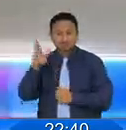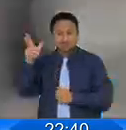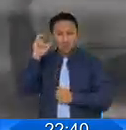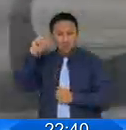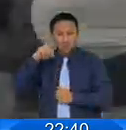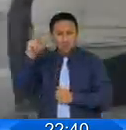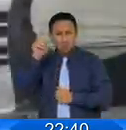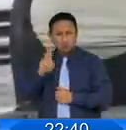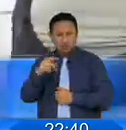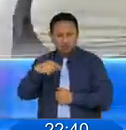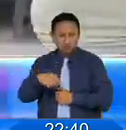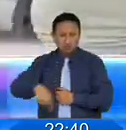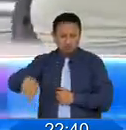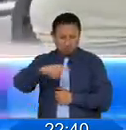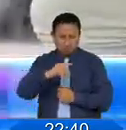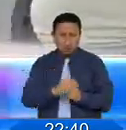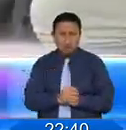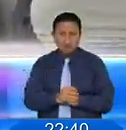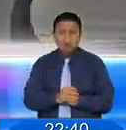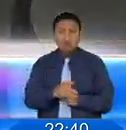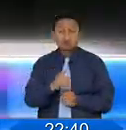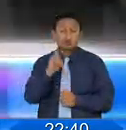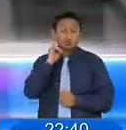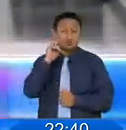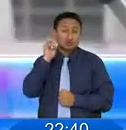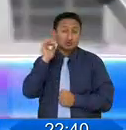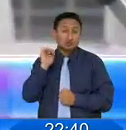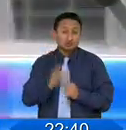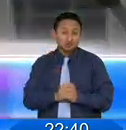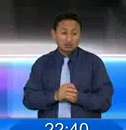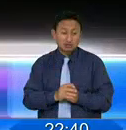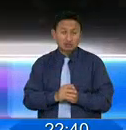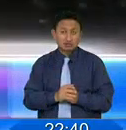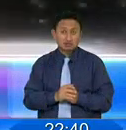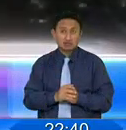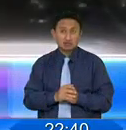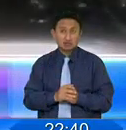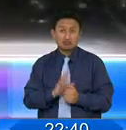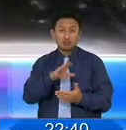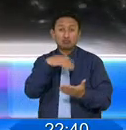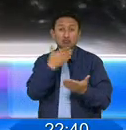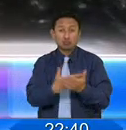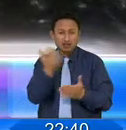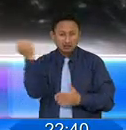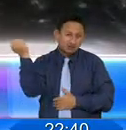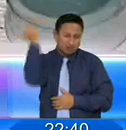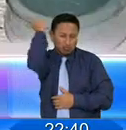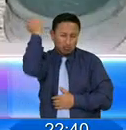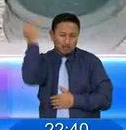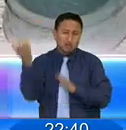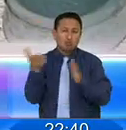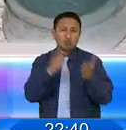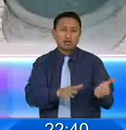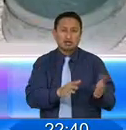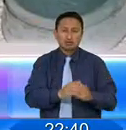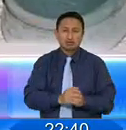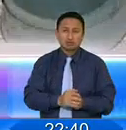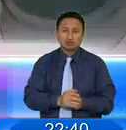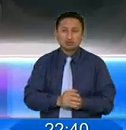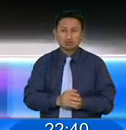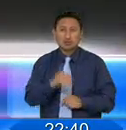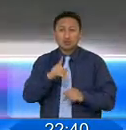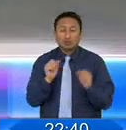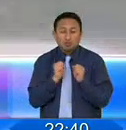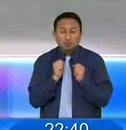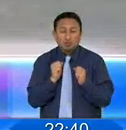venezolanos que vienen por ahí, que niños se han caído de las mulas, que se han golpeado la cabeza, que han quedado muertos, se han congelado. ¿En